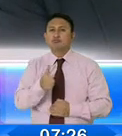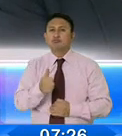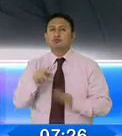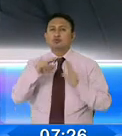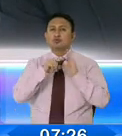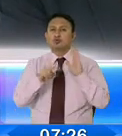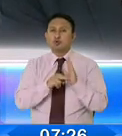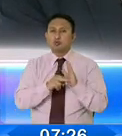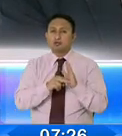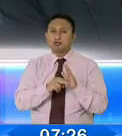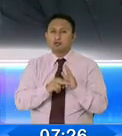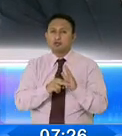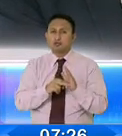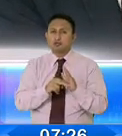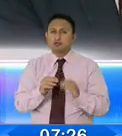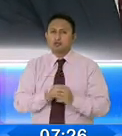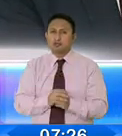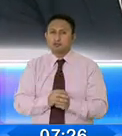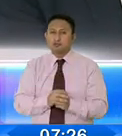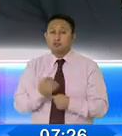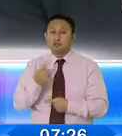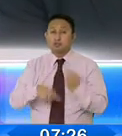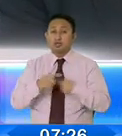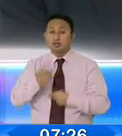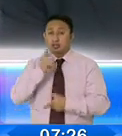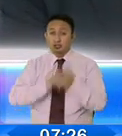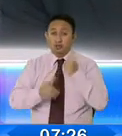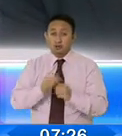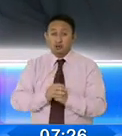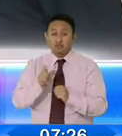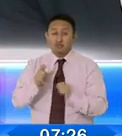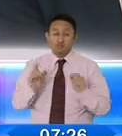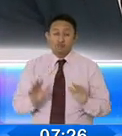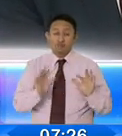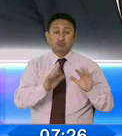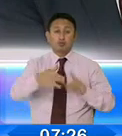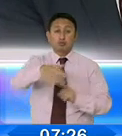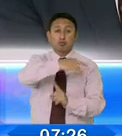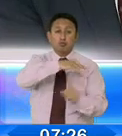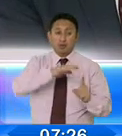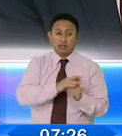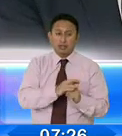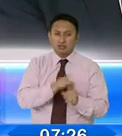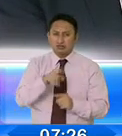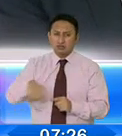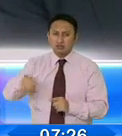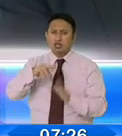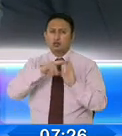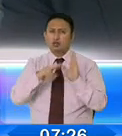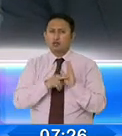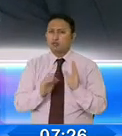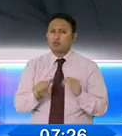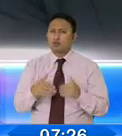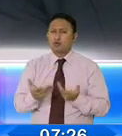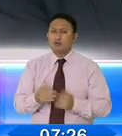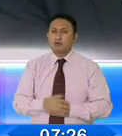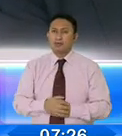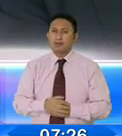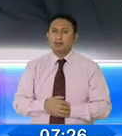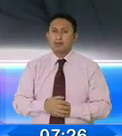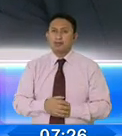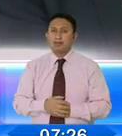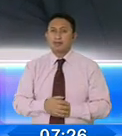tenemos, señor secretario? ¿La venta de licor, las aglomeraciones en parques? ¿Cómo está toda esta normativa? Se